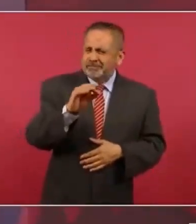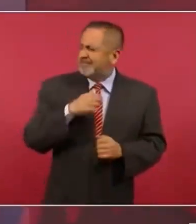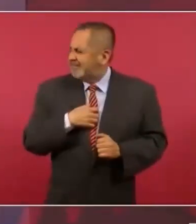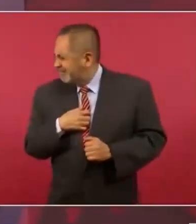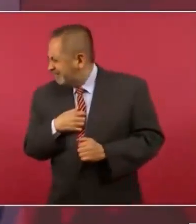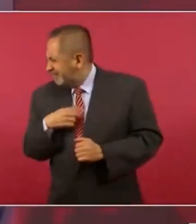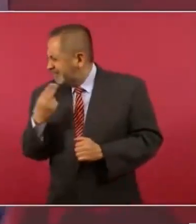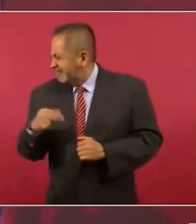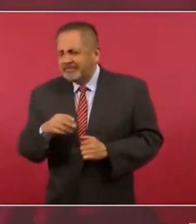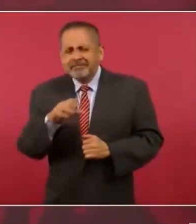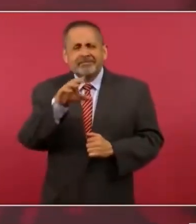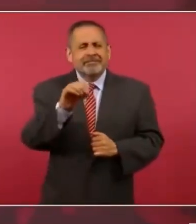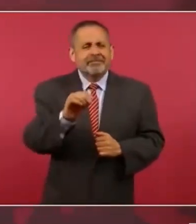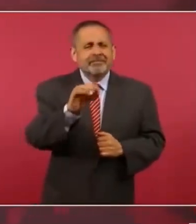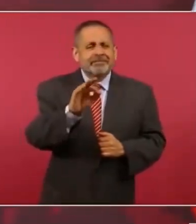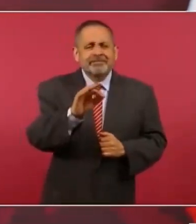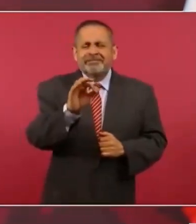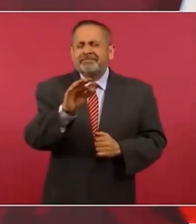COFECE,